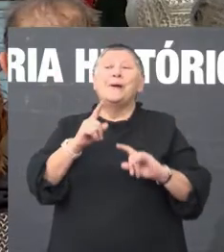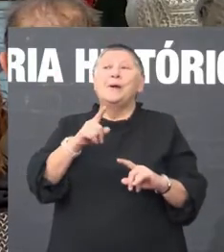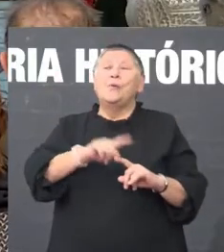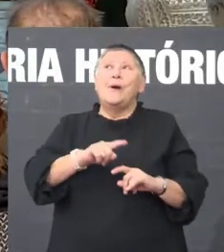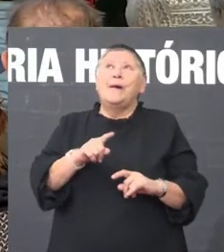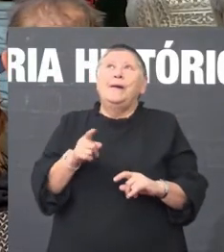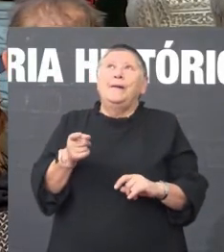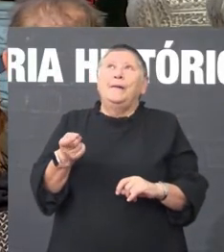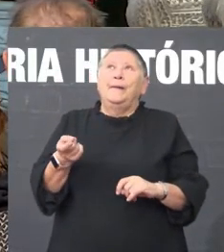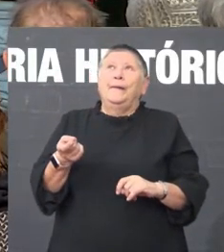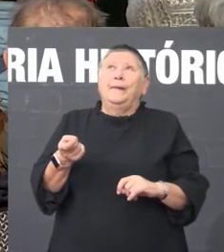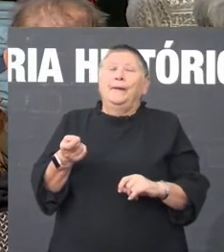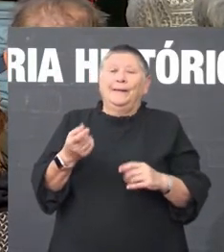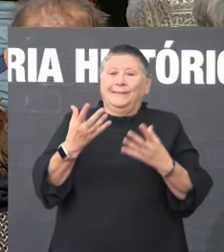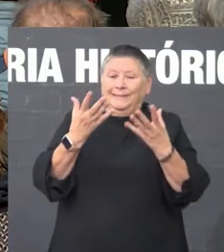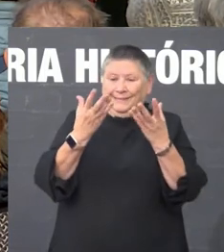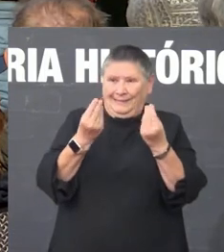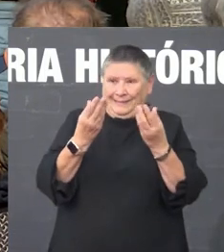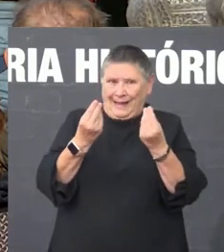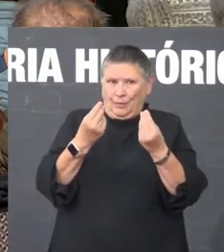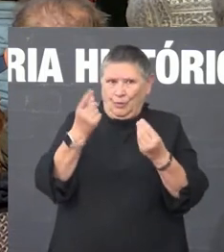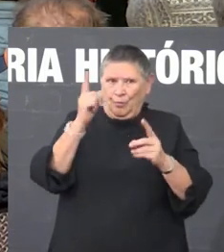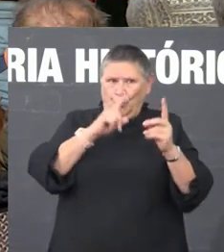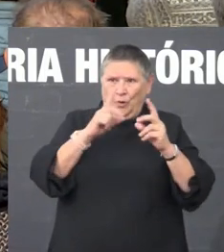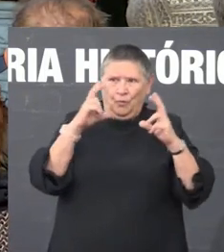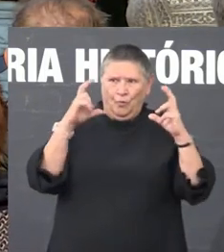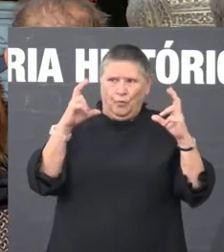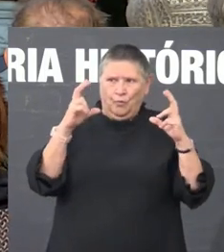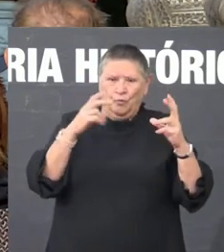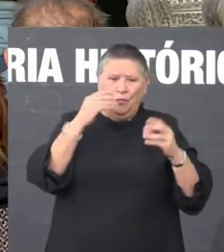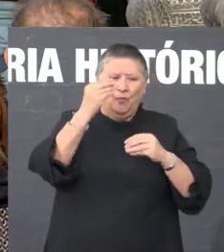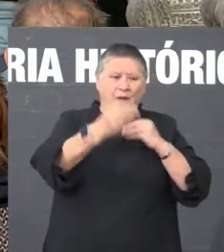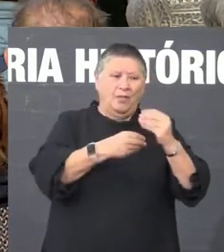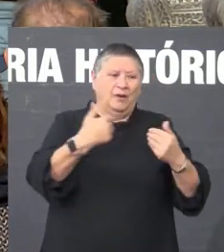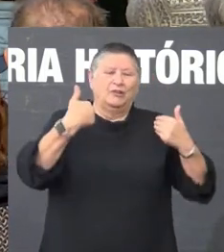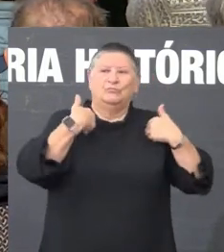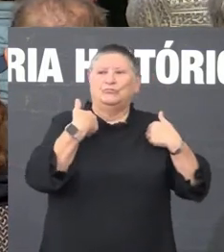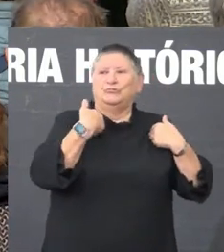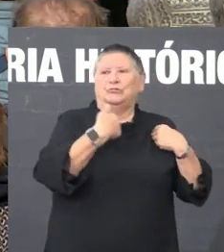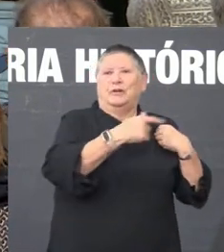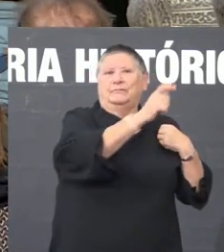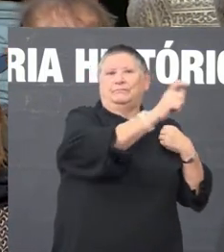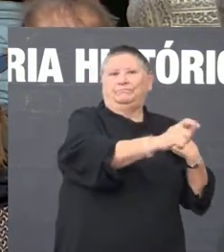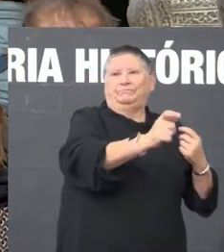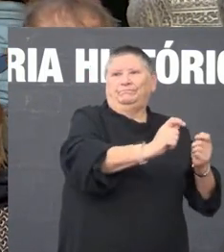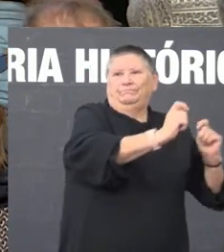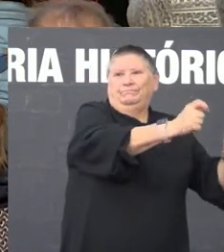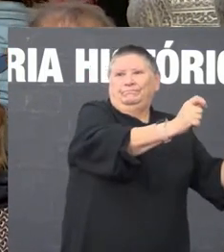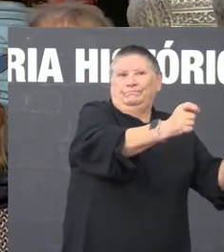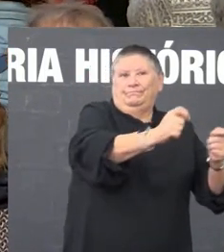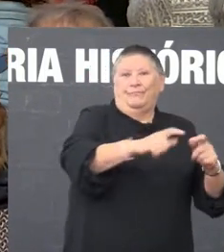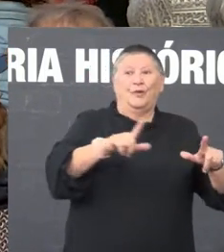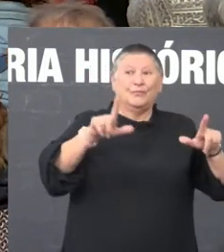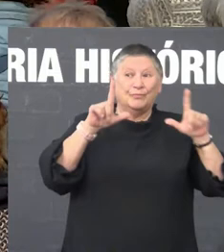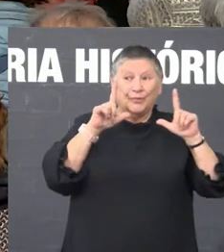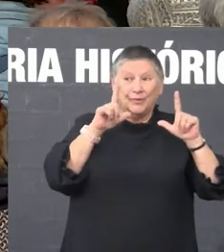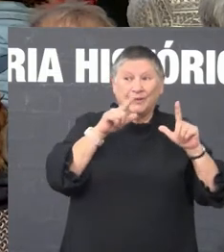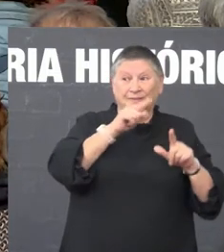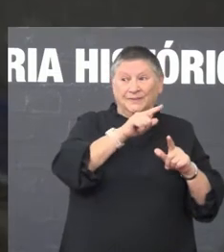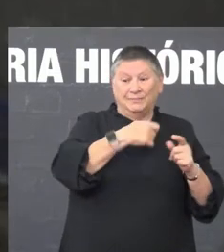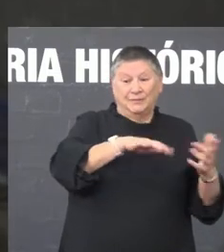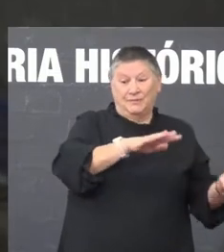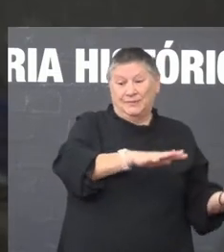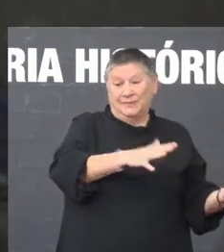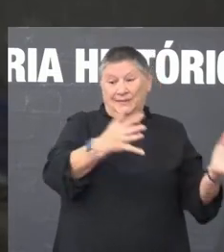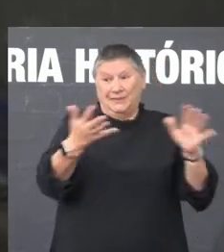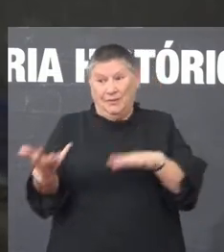tanto el hecho de hacer responsables a los protagonistas de la transición